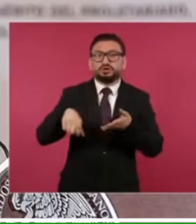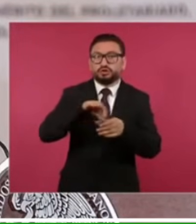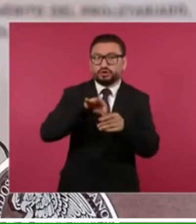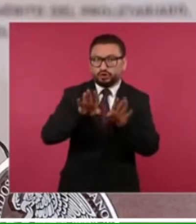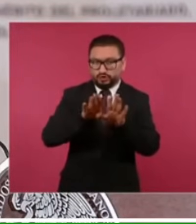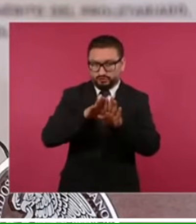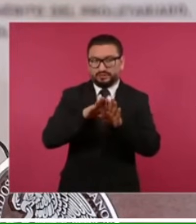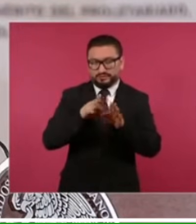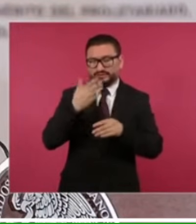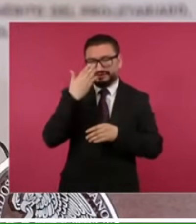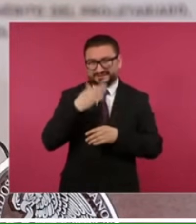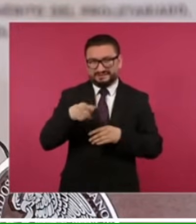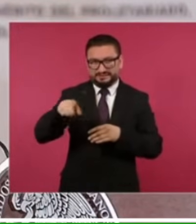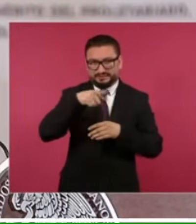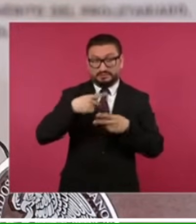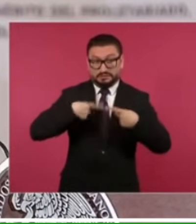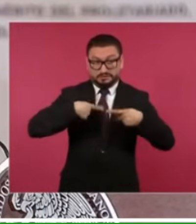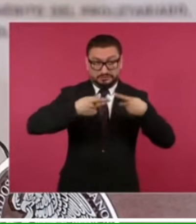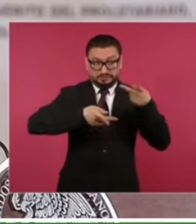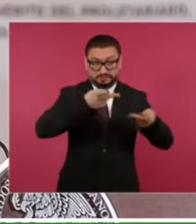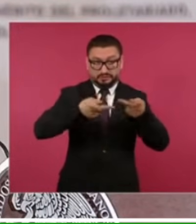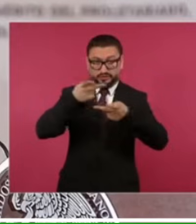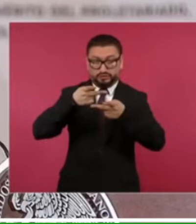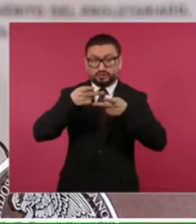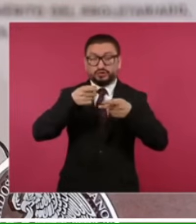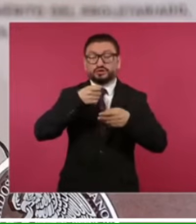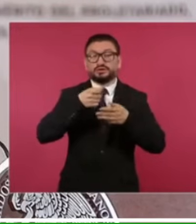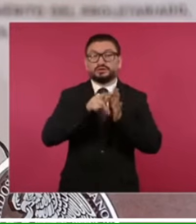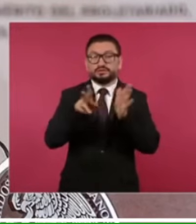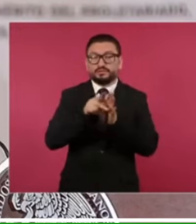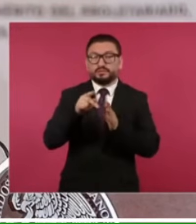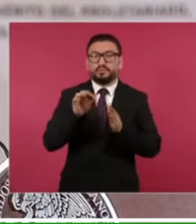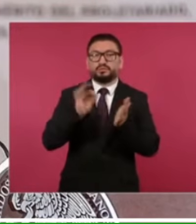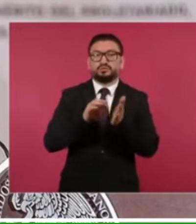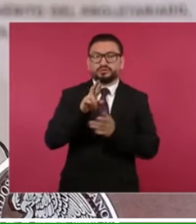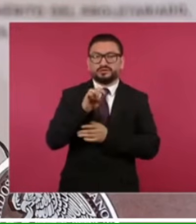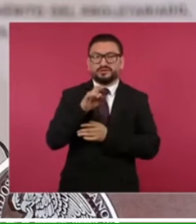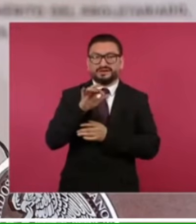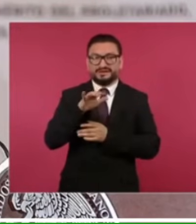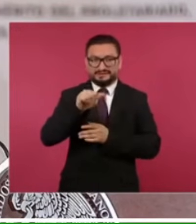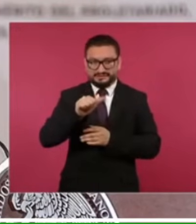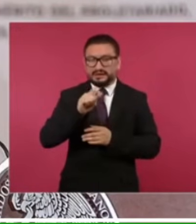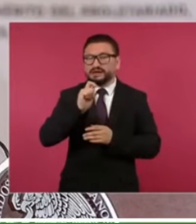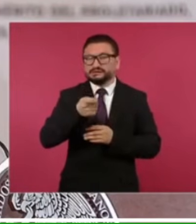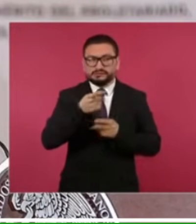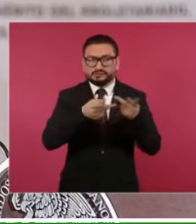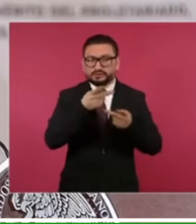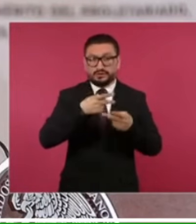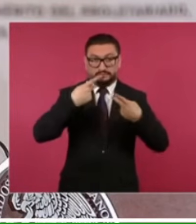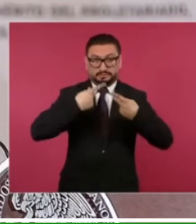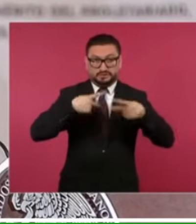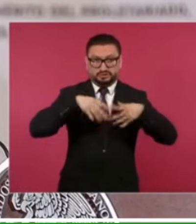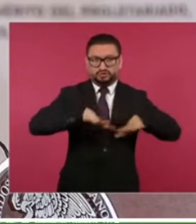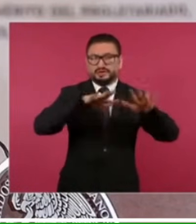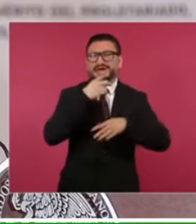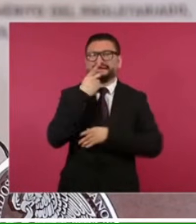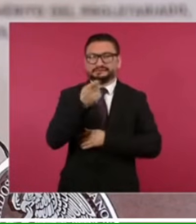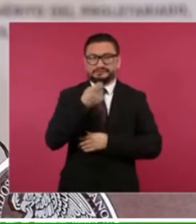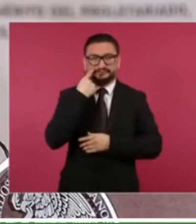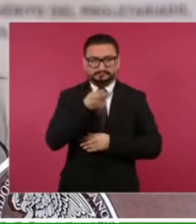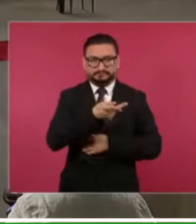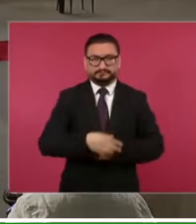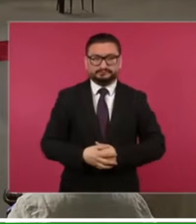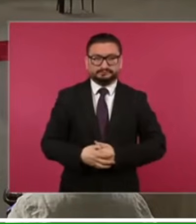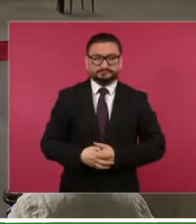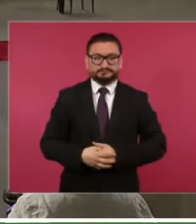un sondeo de la, que se hizo entre la gente del noticiero Punto de Referencia de los medios públicos. Veamos qué dijeron los ciudadanos al respecto.